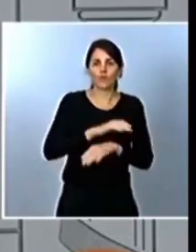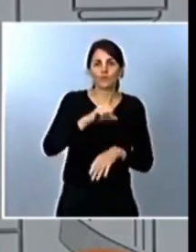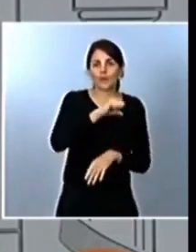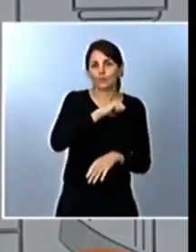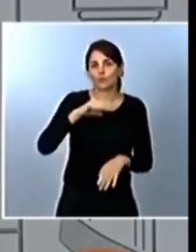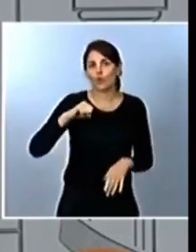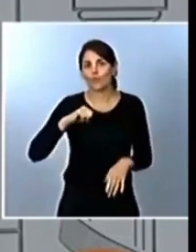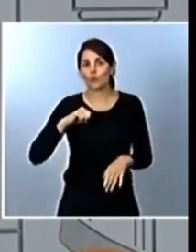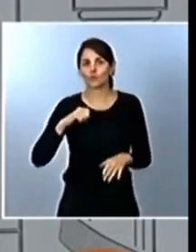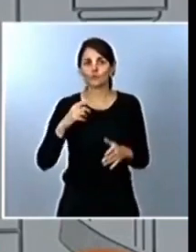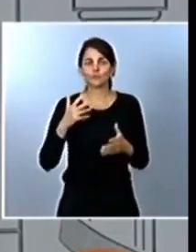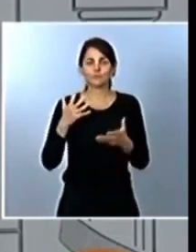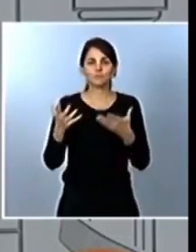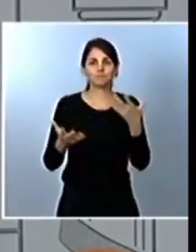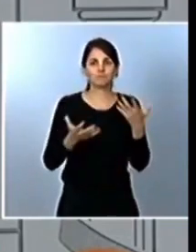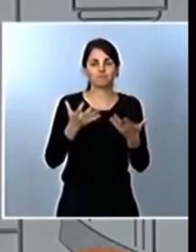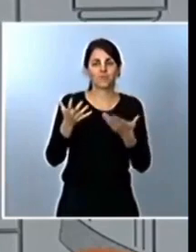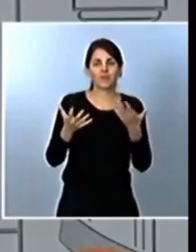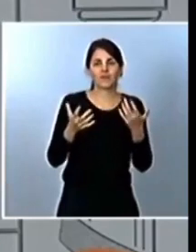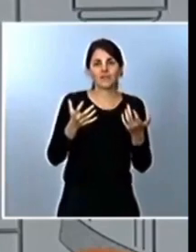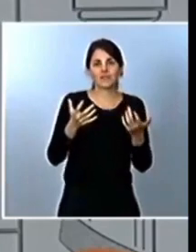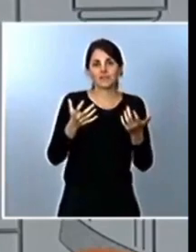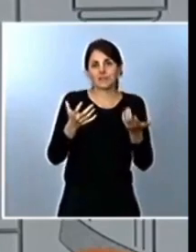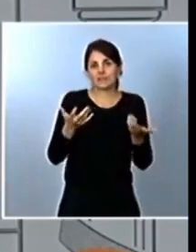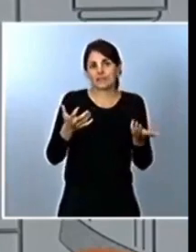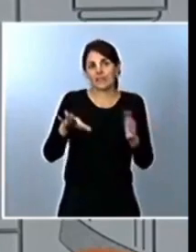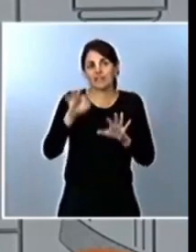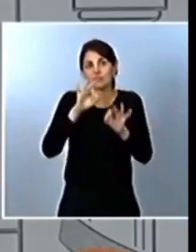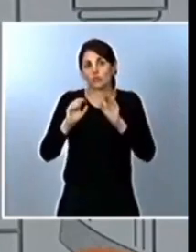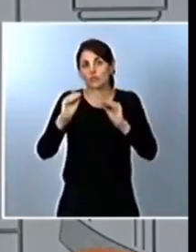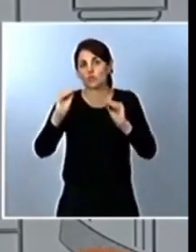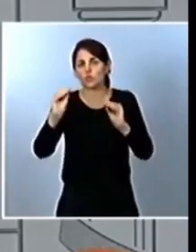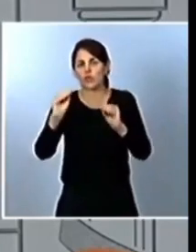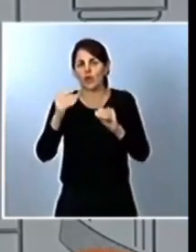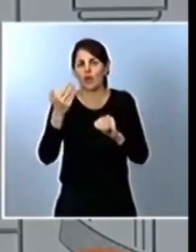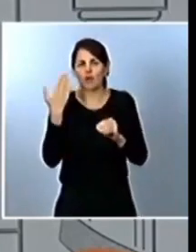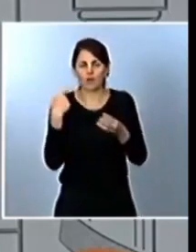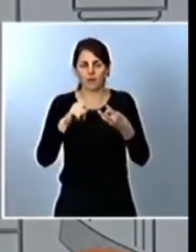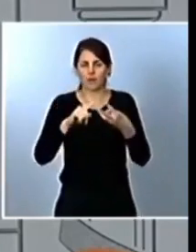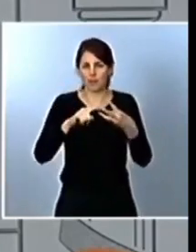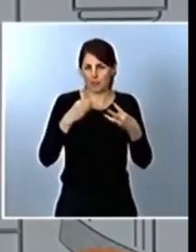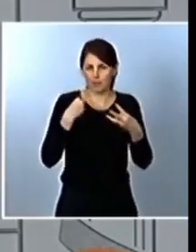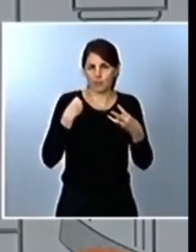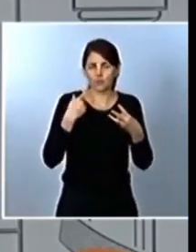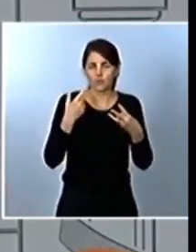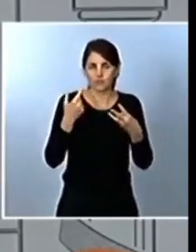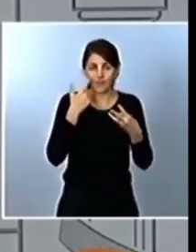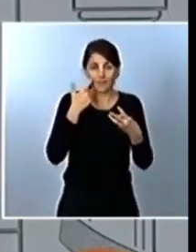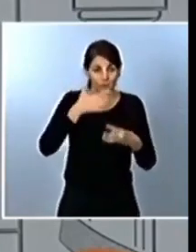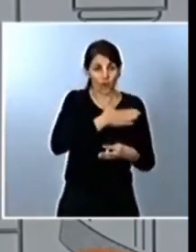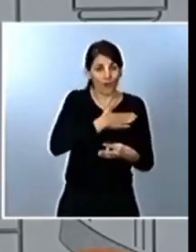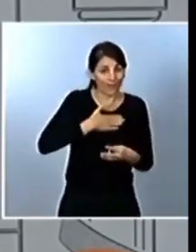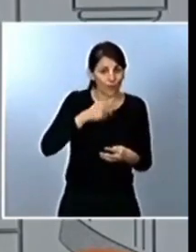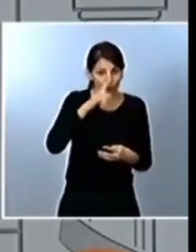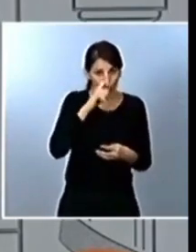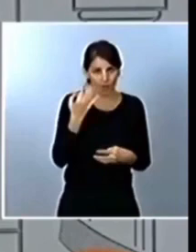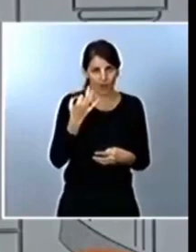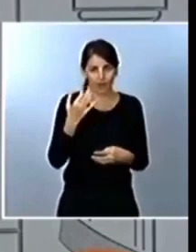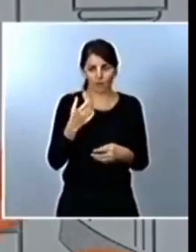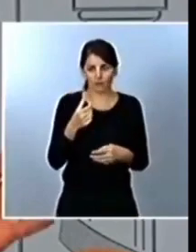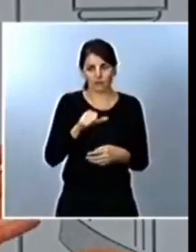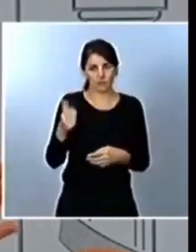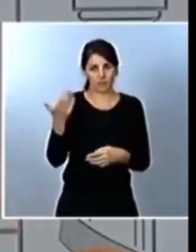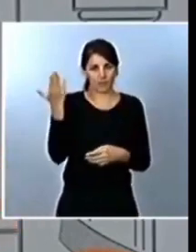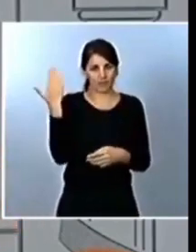el Gobierno de España, en su Consejo Interterritorial, junto con las comunidades autónomas el pasado jueves, ya establecimos una serie de criterios, una serie